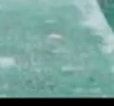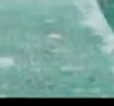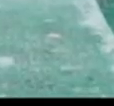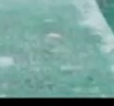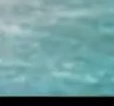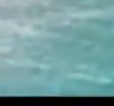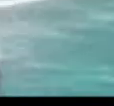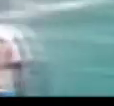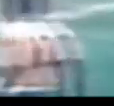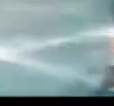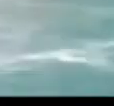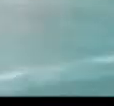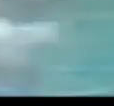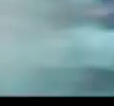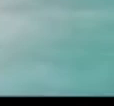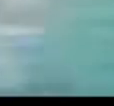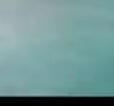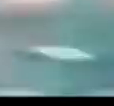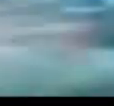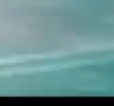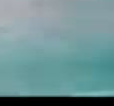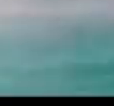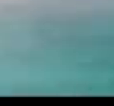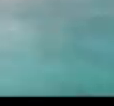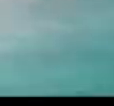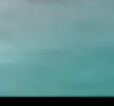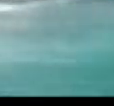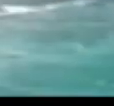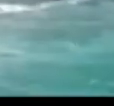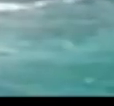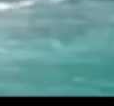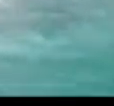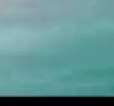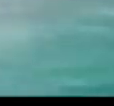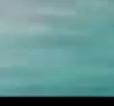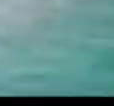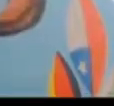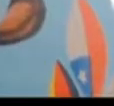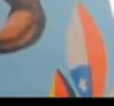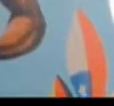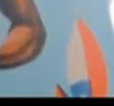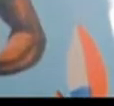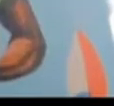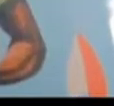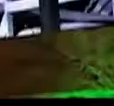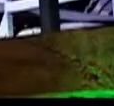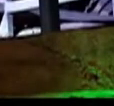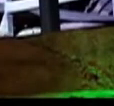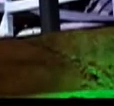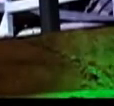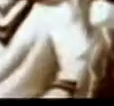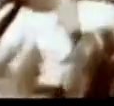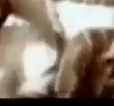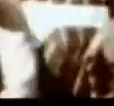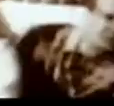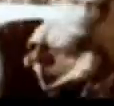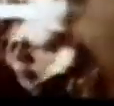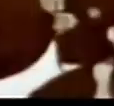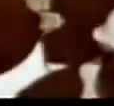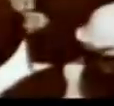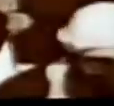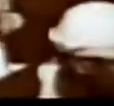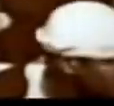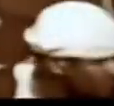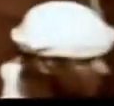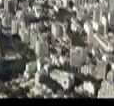podemos hablar de brasil sin mencionar al balompié sin citar el deporte más popular del planeta sin incluir frases pasajes jugadores o